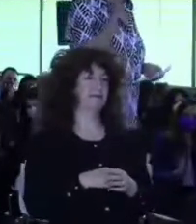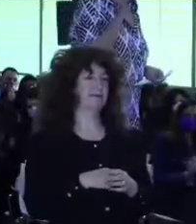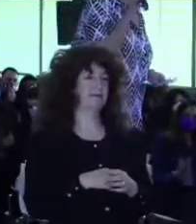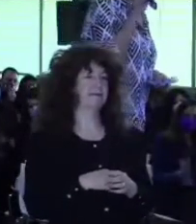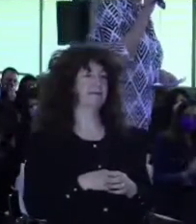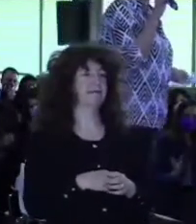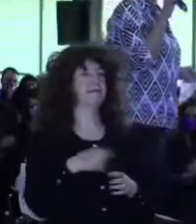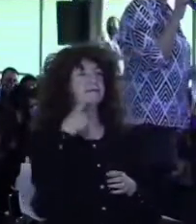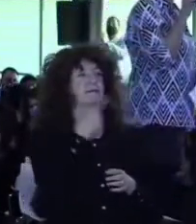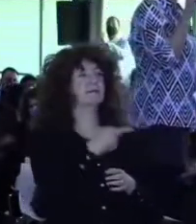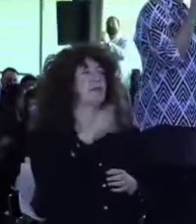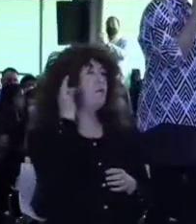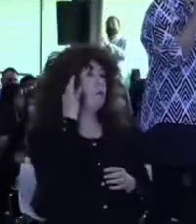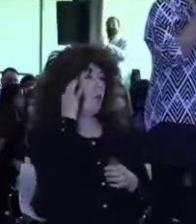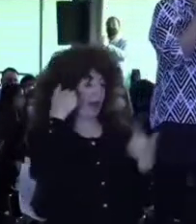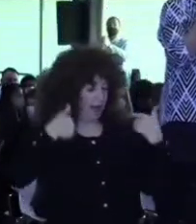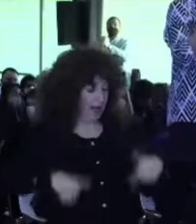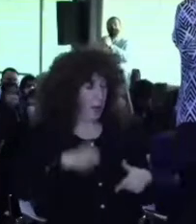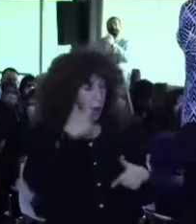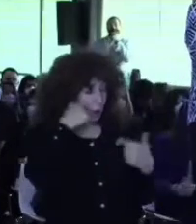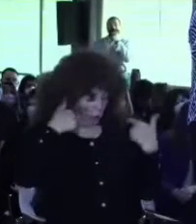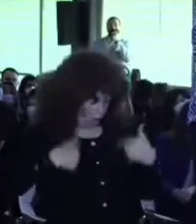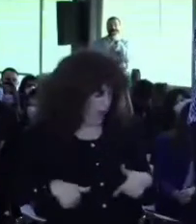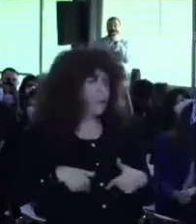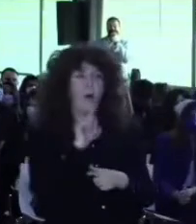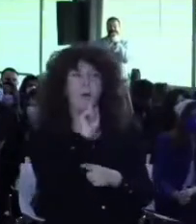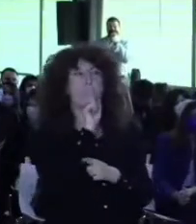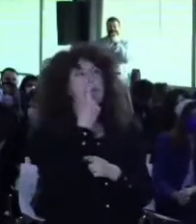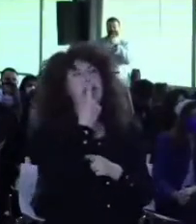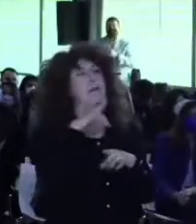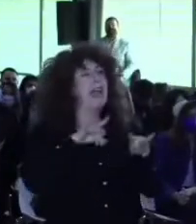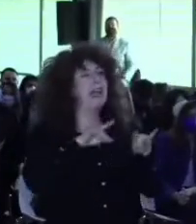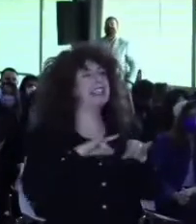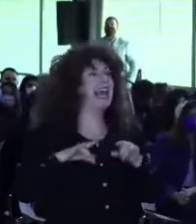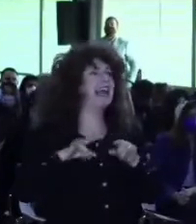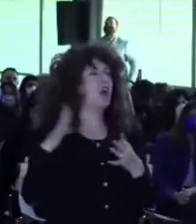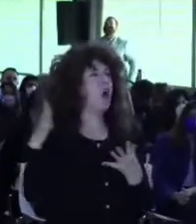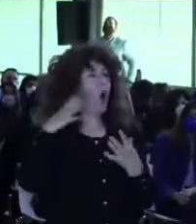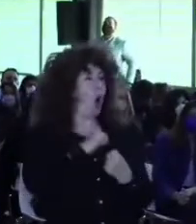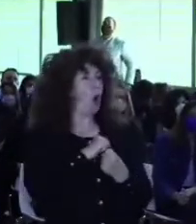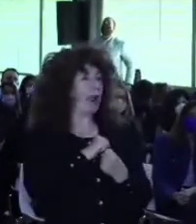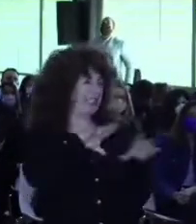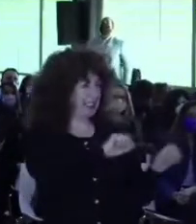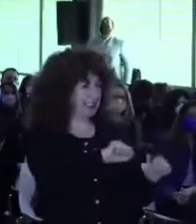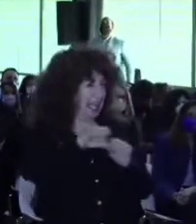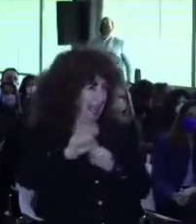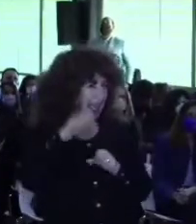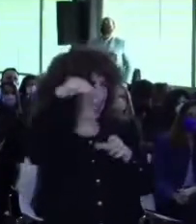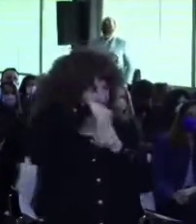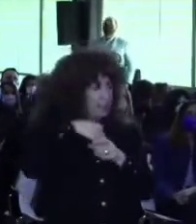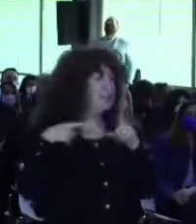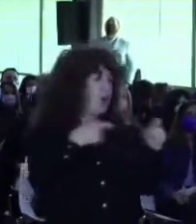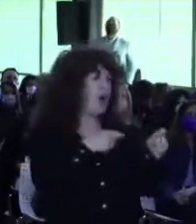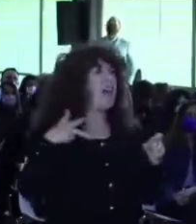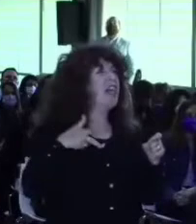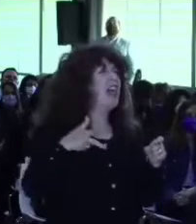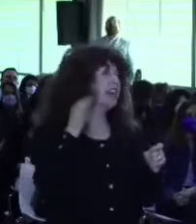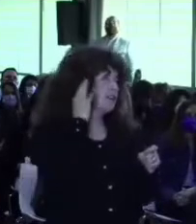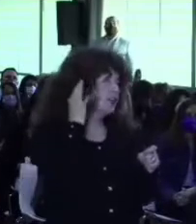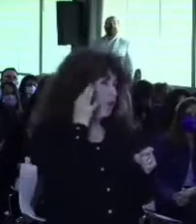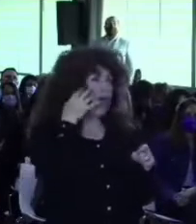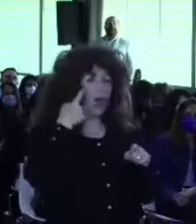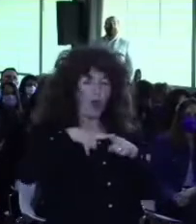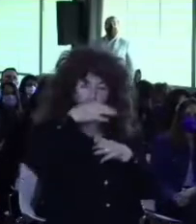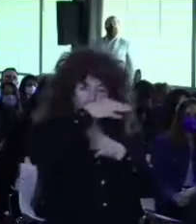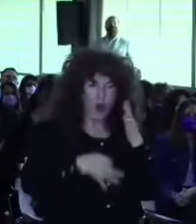El cuerpo de las mujeres es el primer territorio de conquista en las guerras. Los derechos de las mujeres, los valores